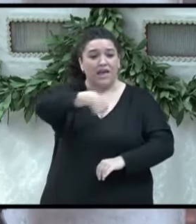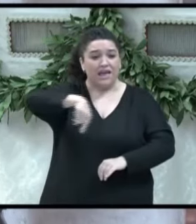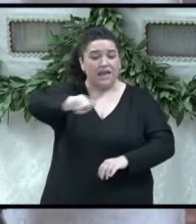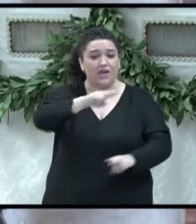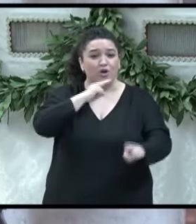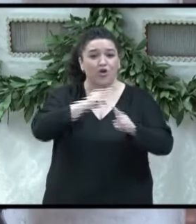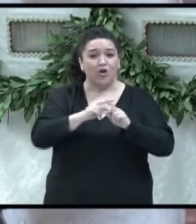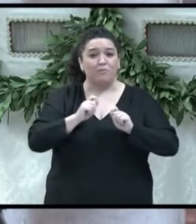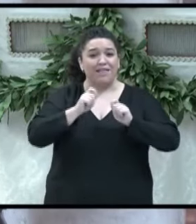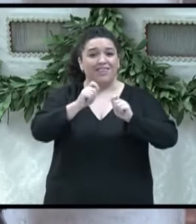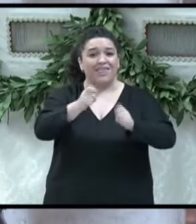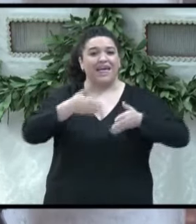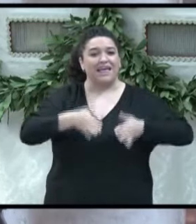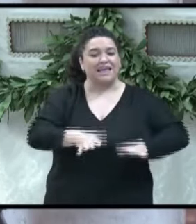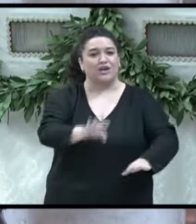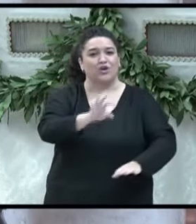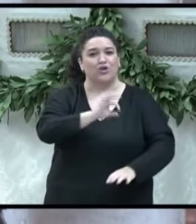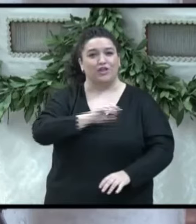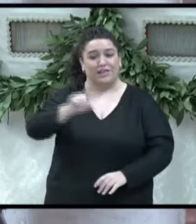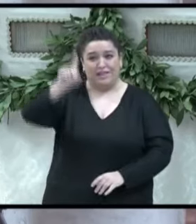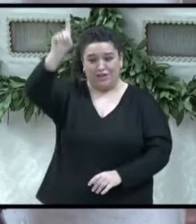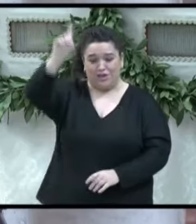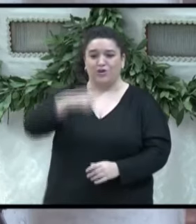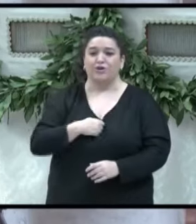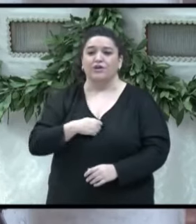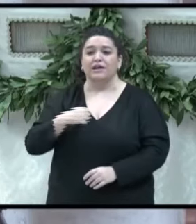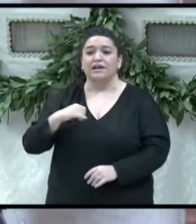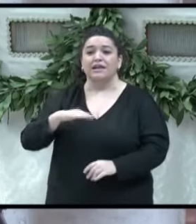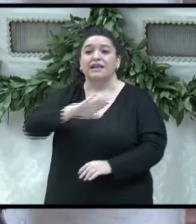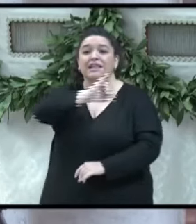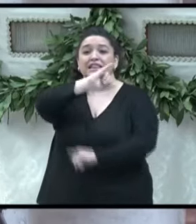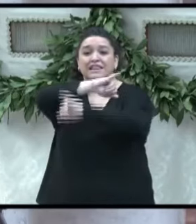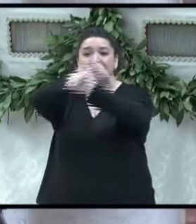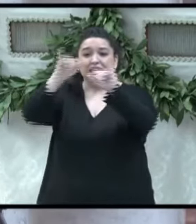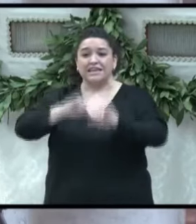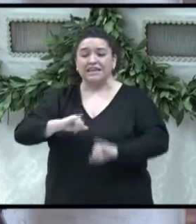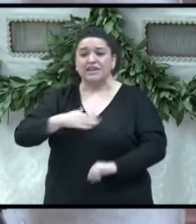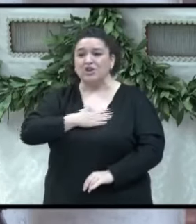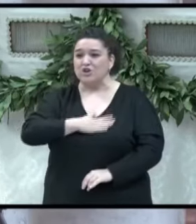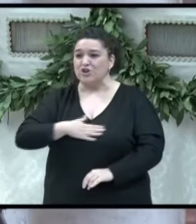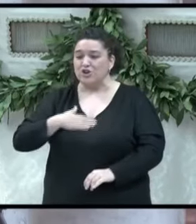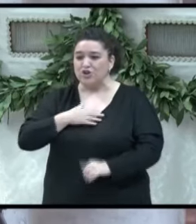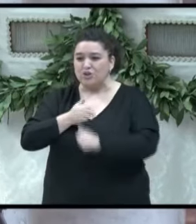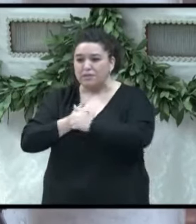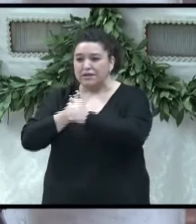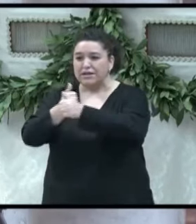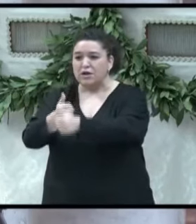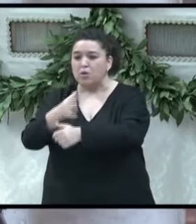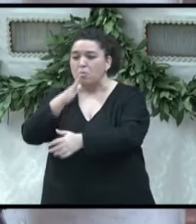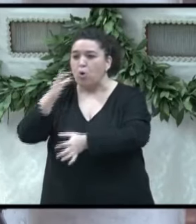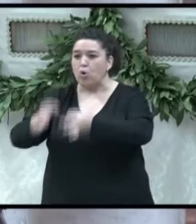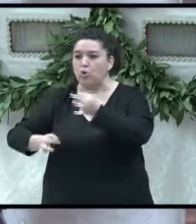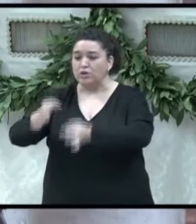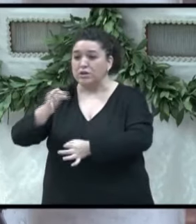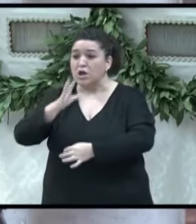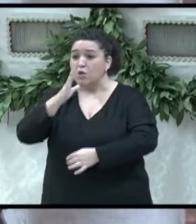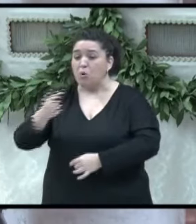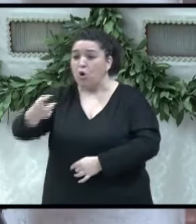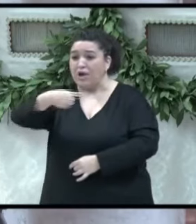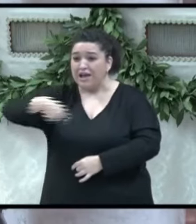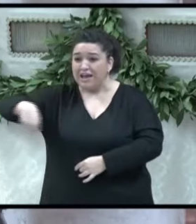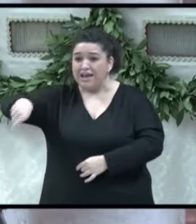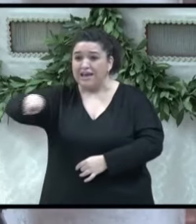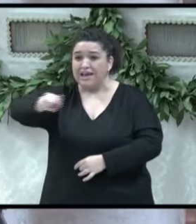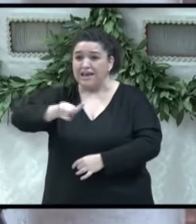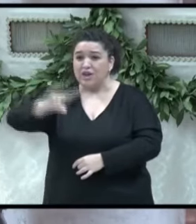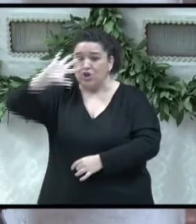hijos de Dios dichosos los perseguidos por causa de la justicia porque de ellos es el